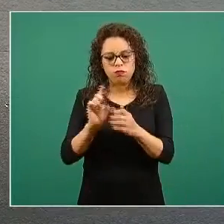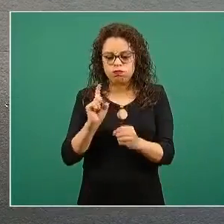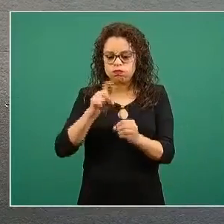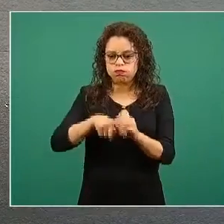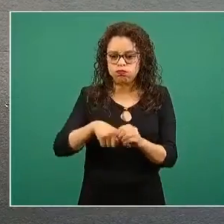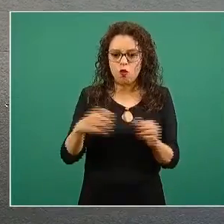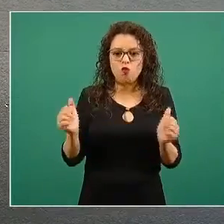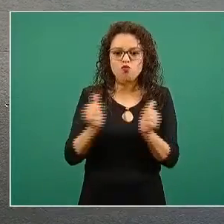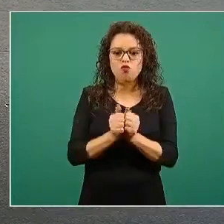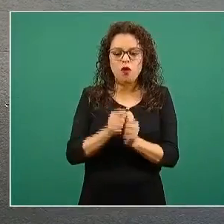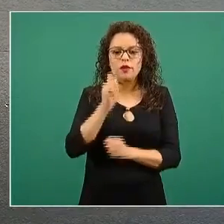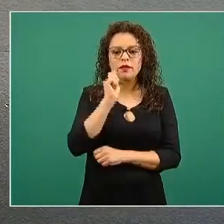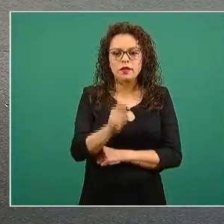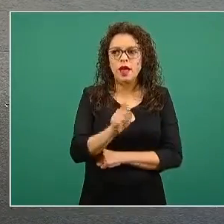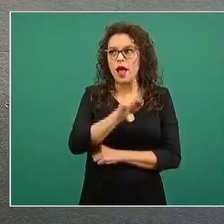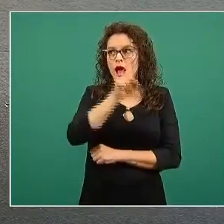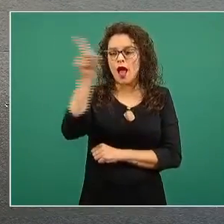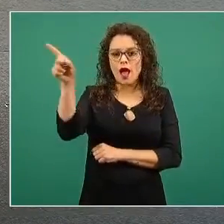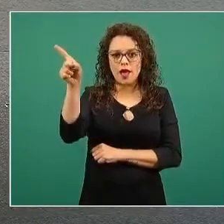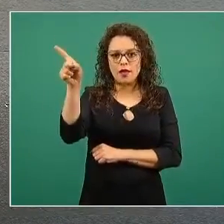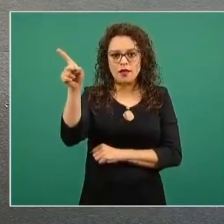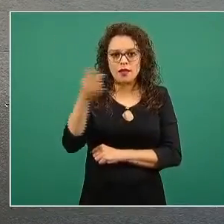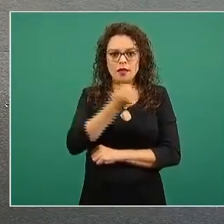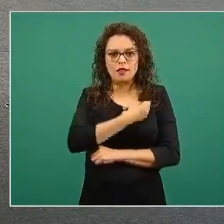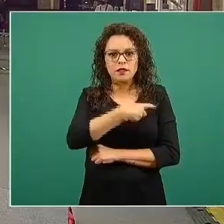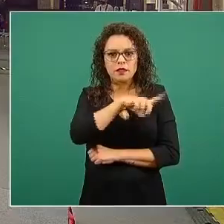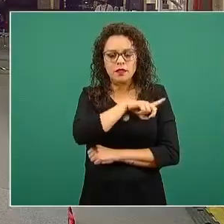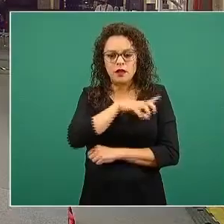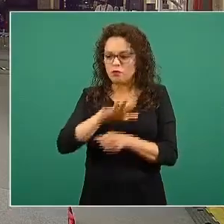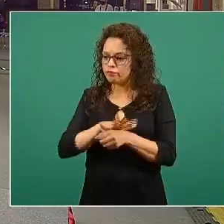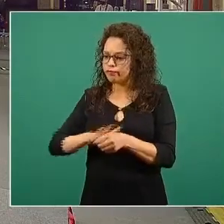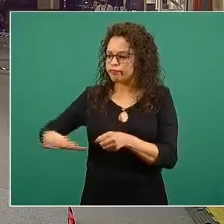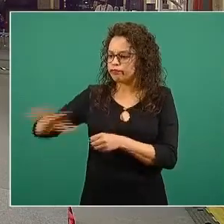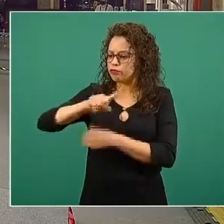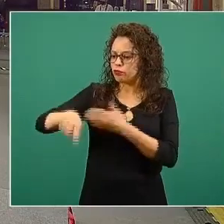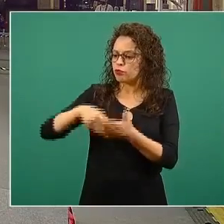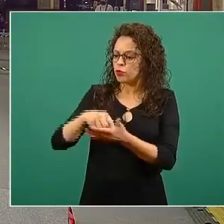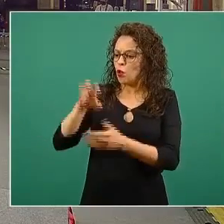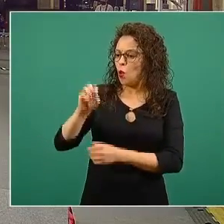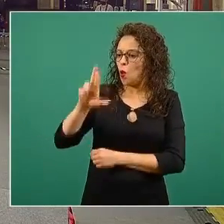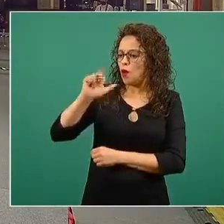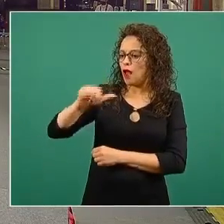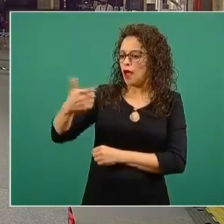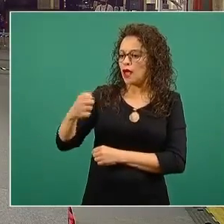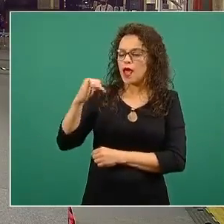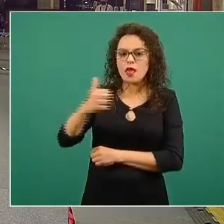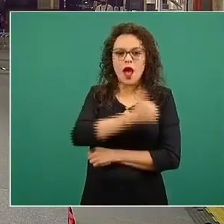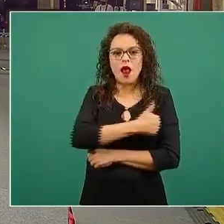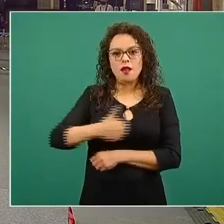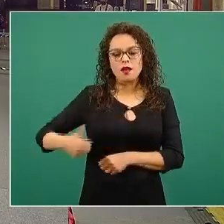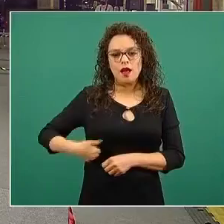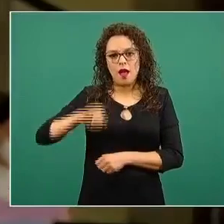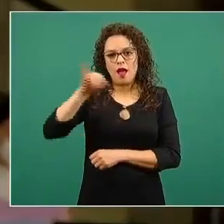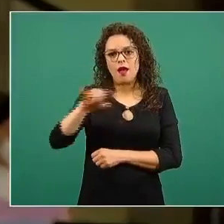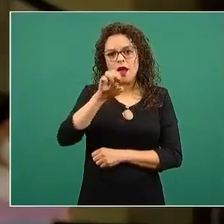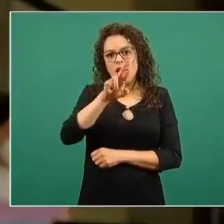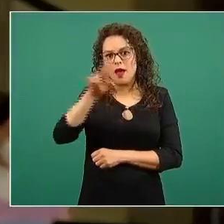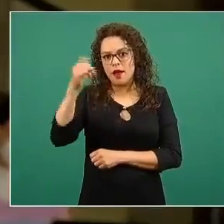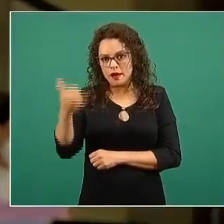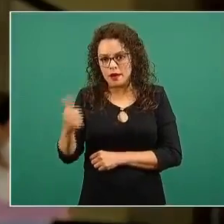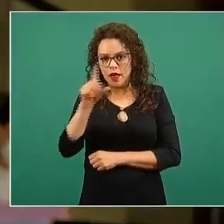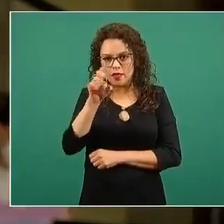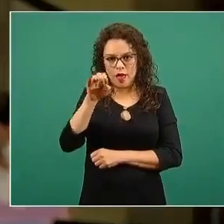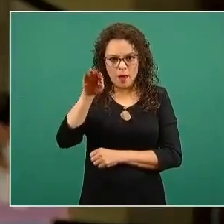el Departamento de Salud del Condado Orange y con el alcalde Jerry Demings para poder,